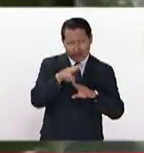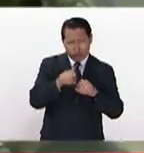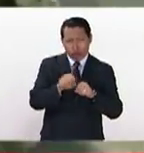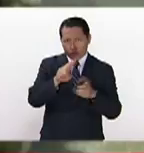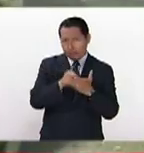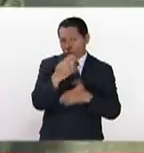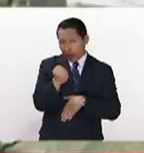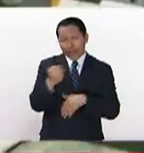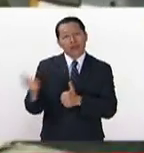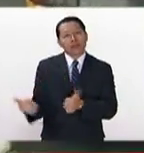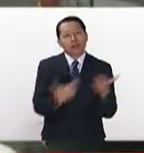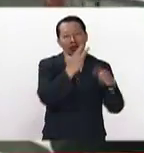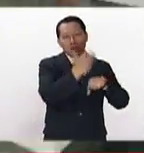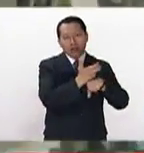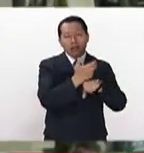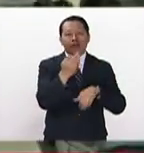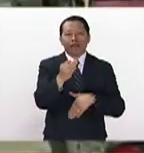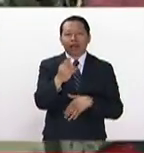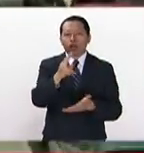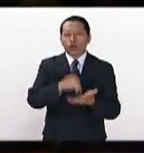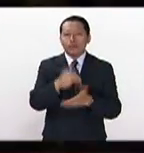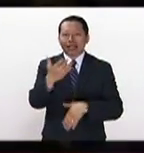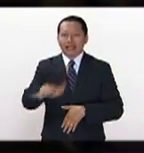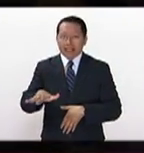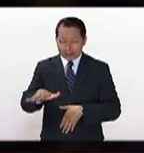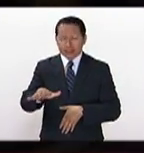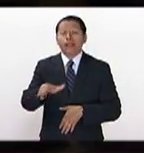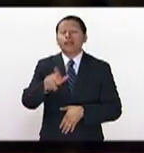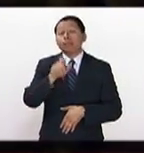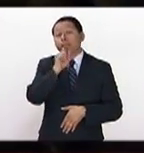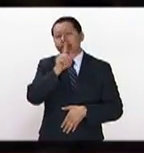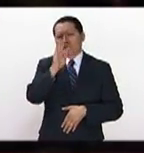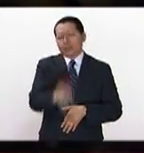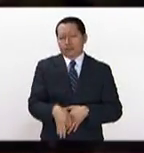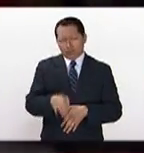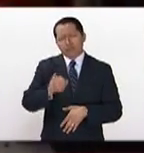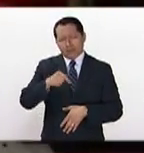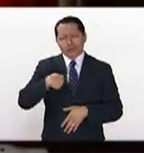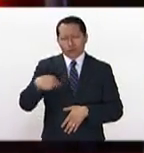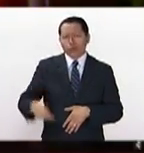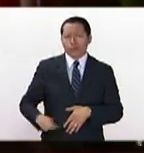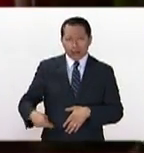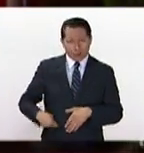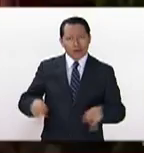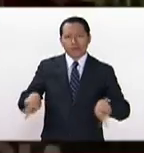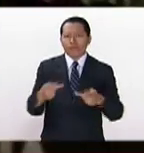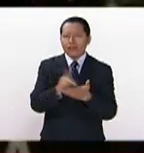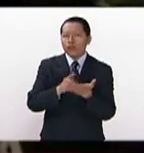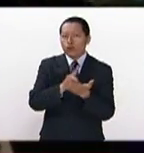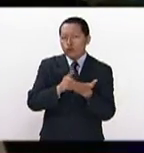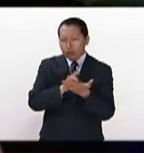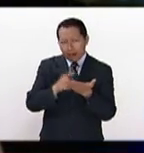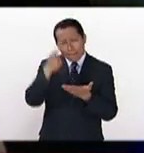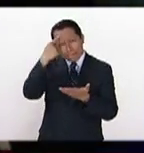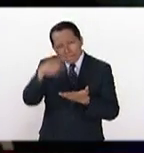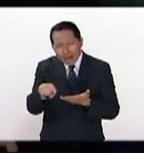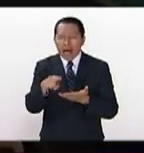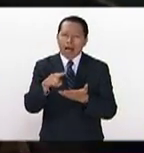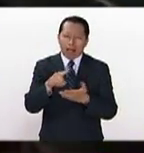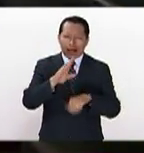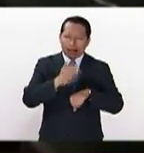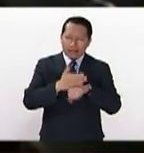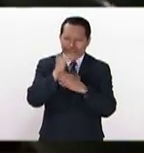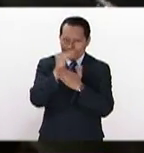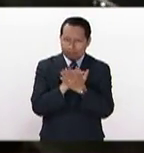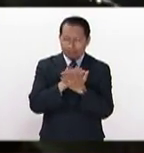2009 y extraditado a Estados Unidos en febrero de 2010, donde aceptó declararse culpable de distribución de drogas a cambio de una pena